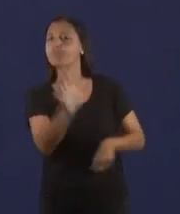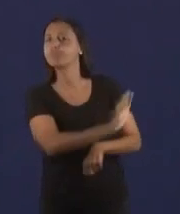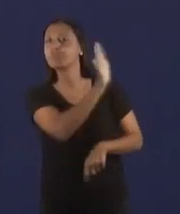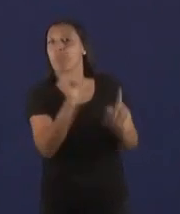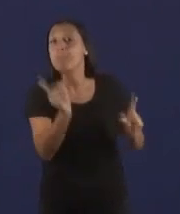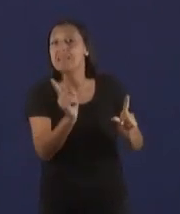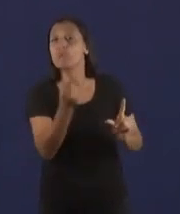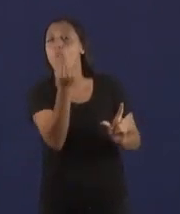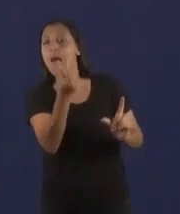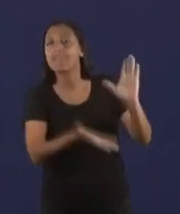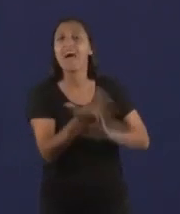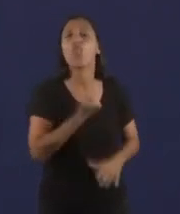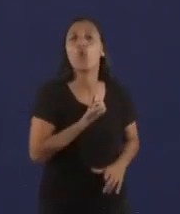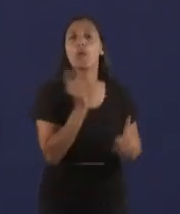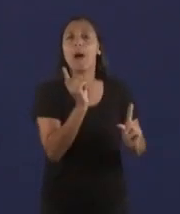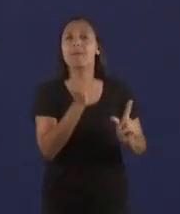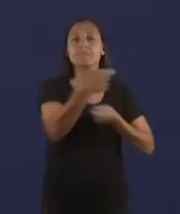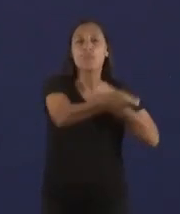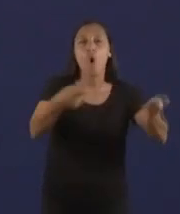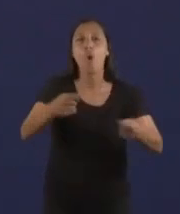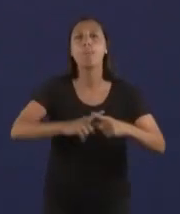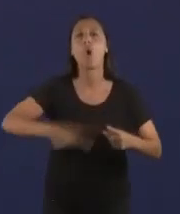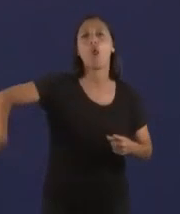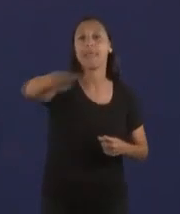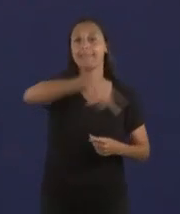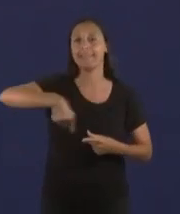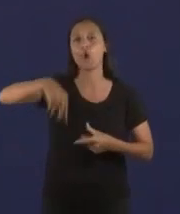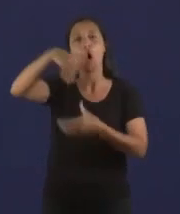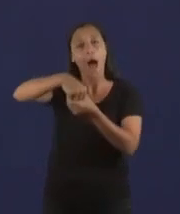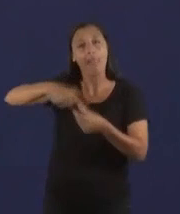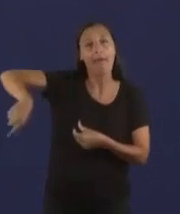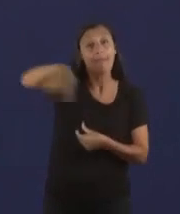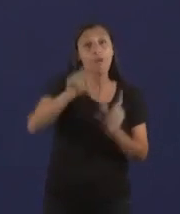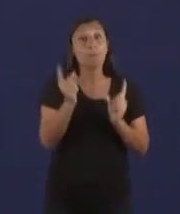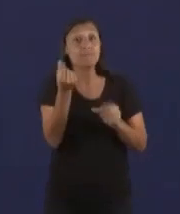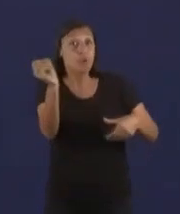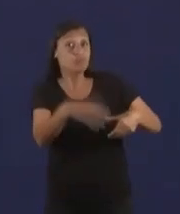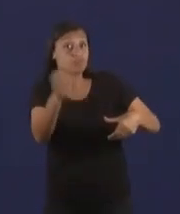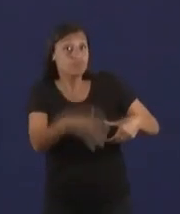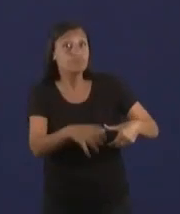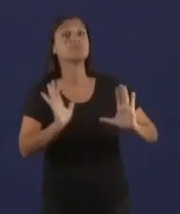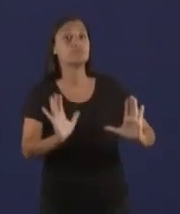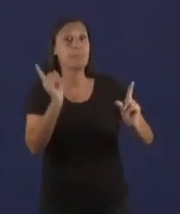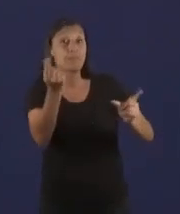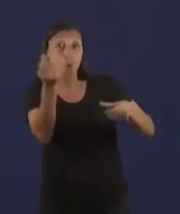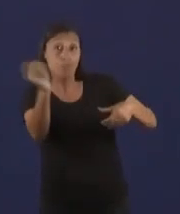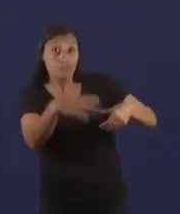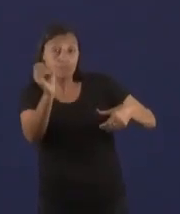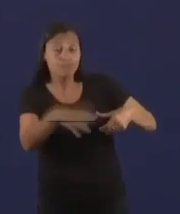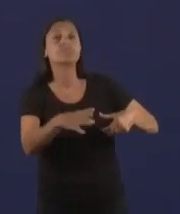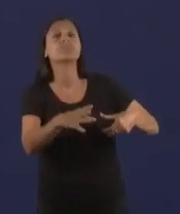la política. En principio, estos fideicomisos, estos fondos fiduciarios,